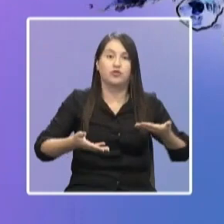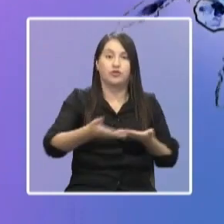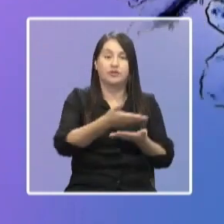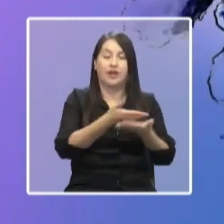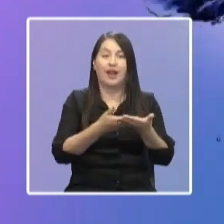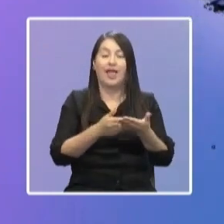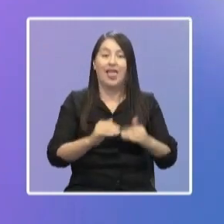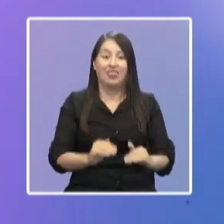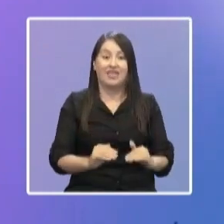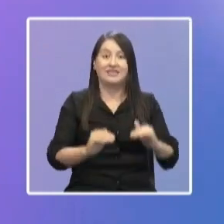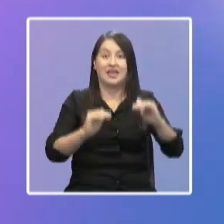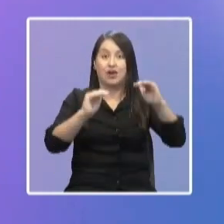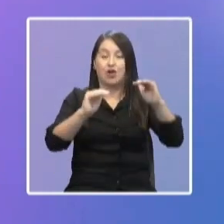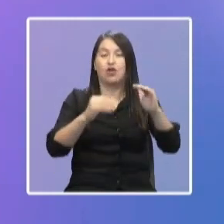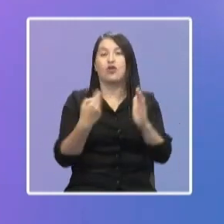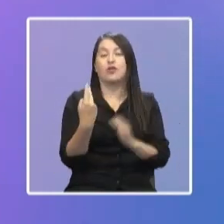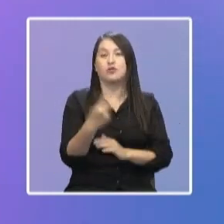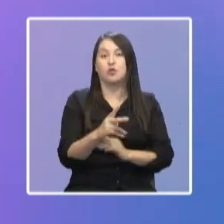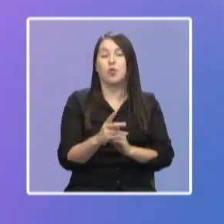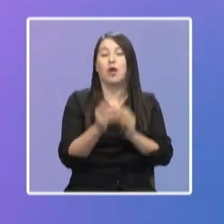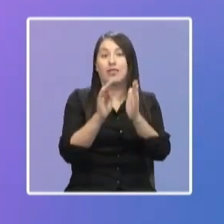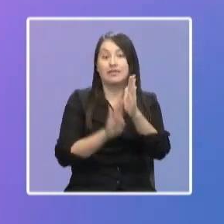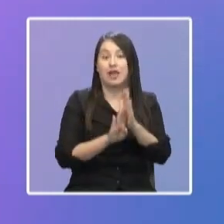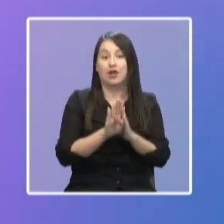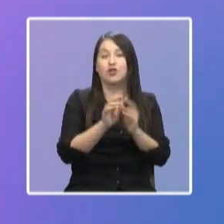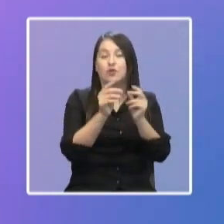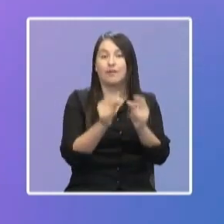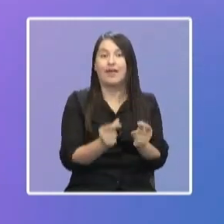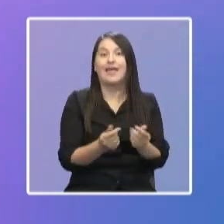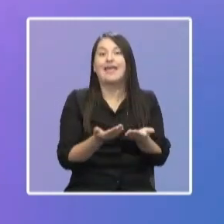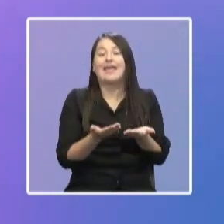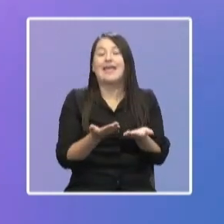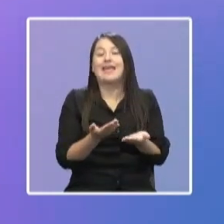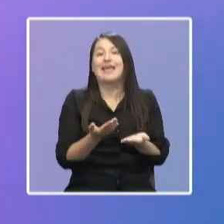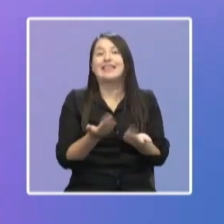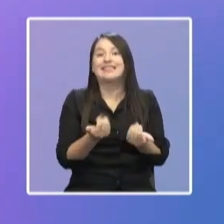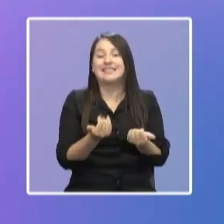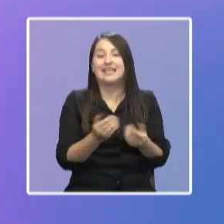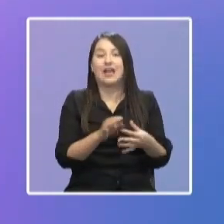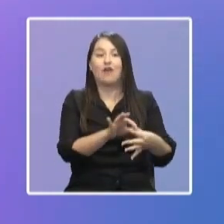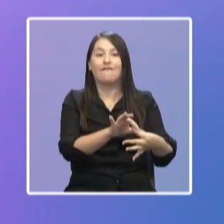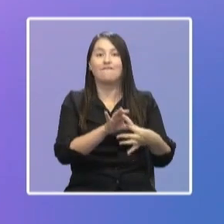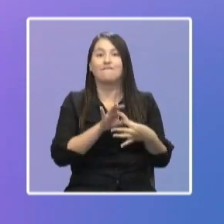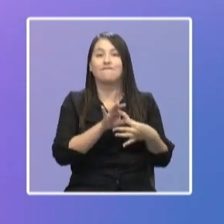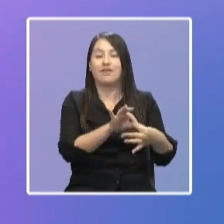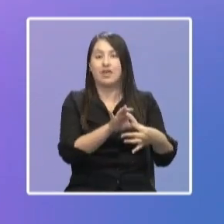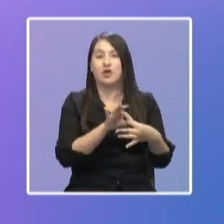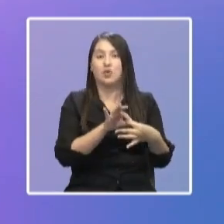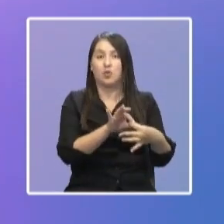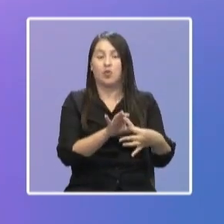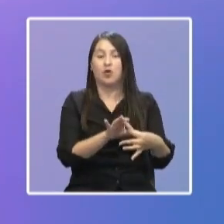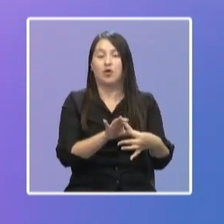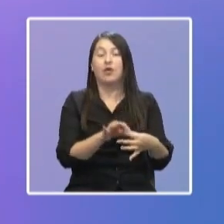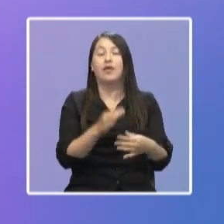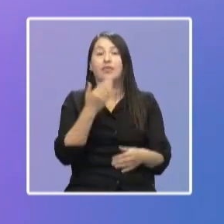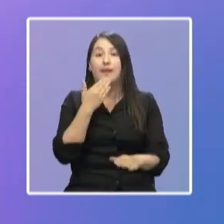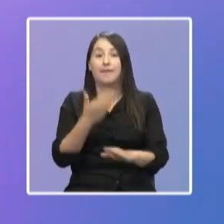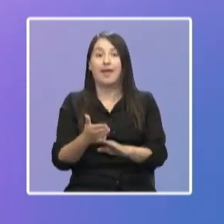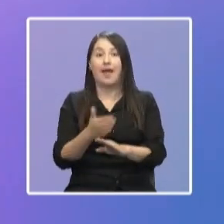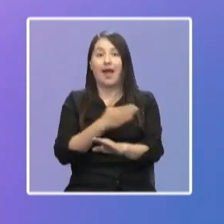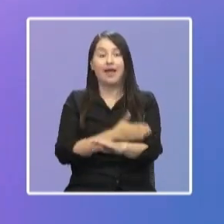de sus capacidades dependen de estos vínculos. También lo han mostrado las panelistas anteriores cuando